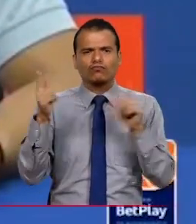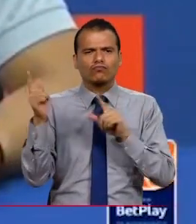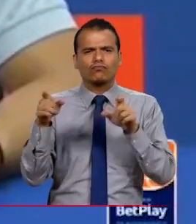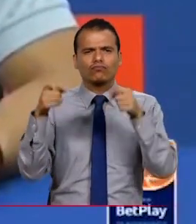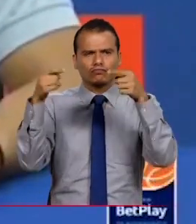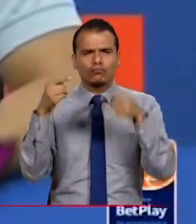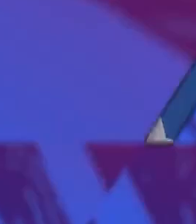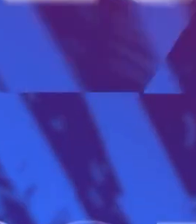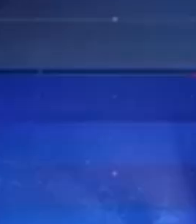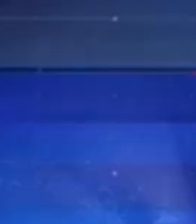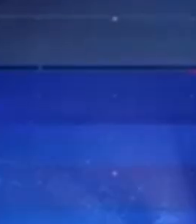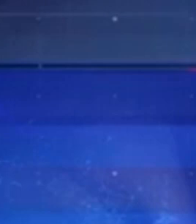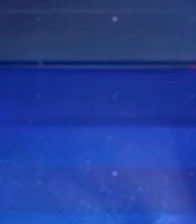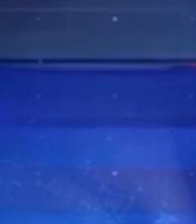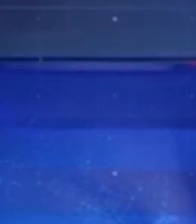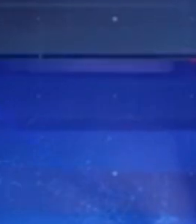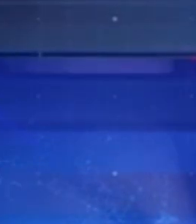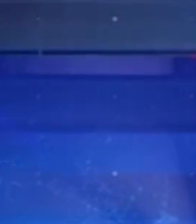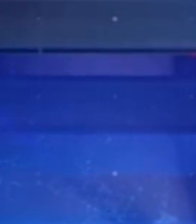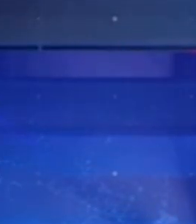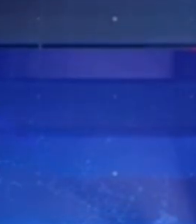compitiendo por esta final